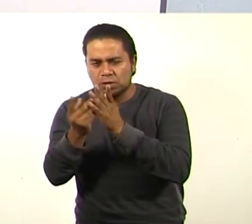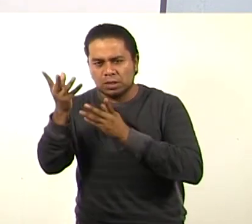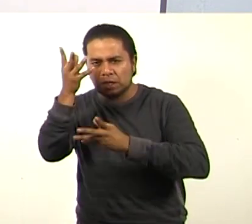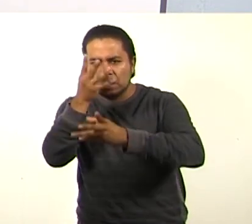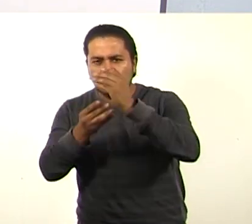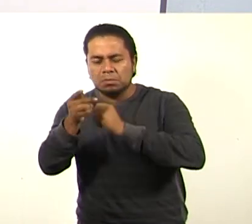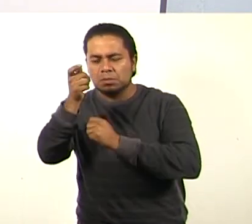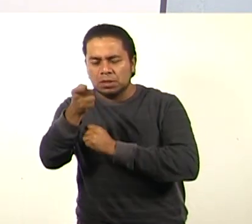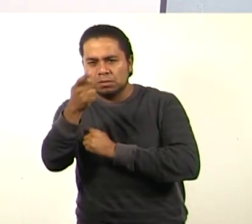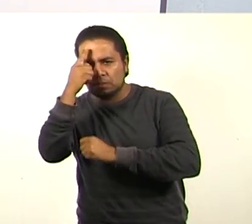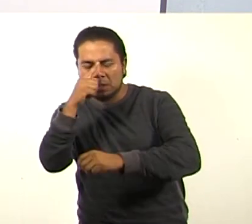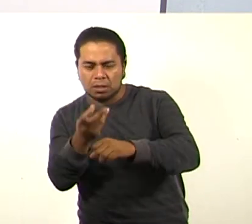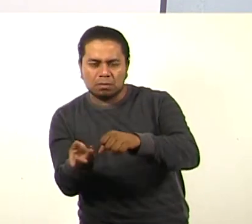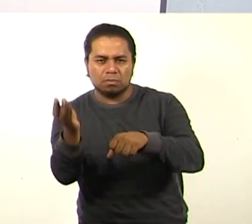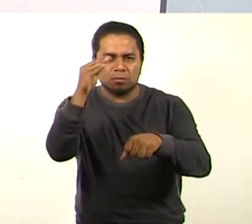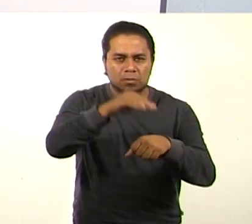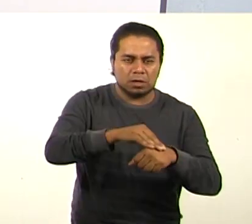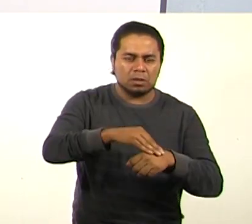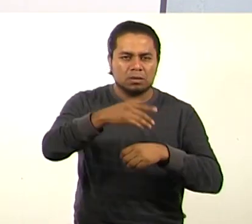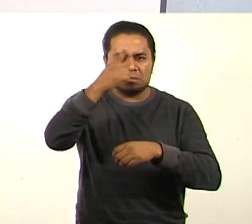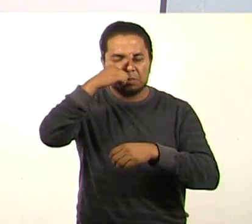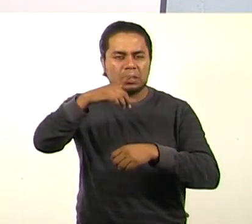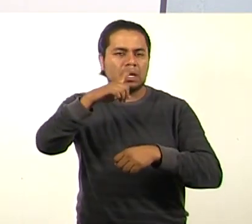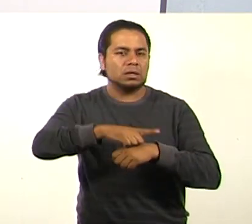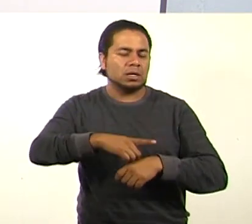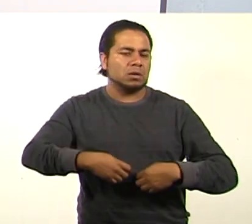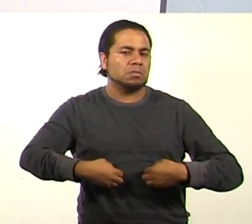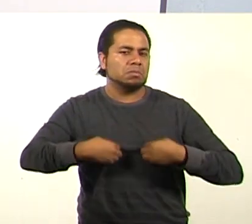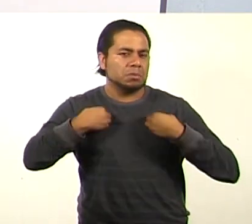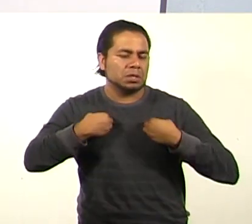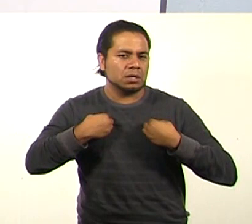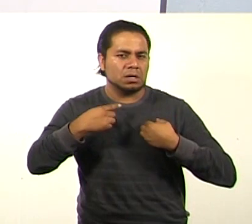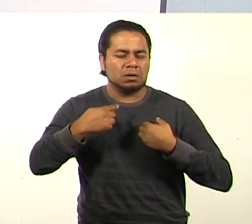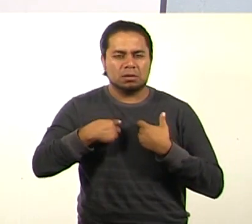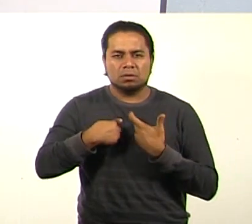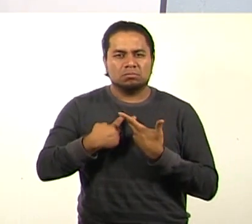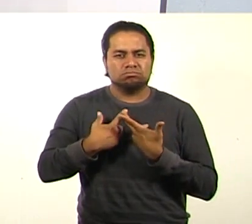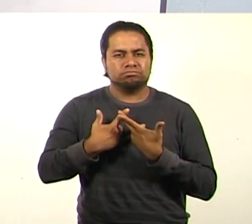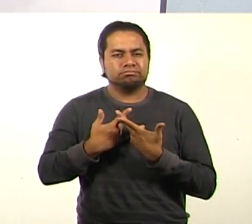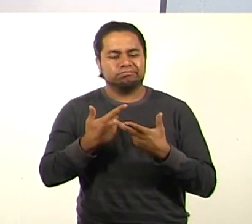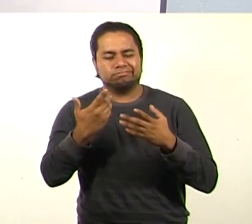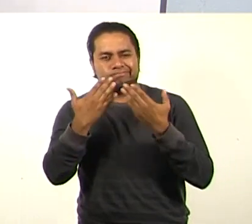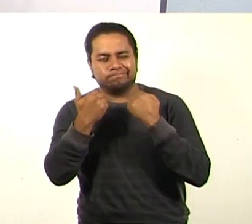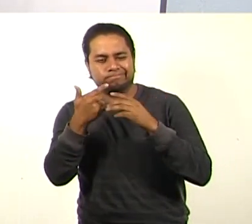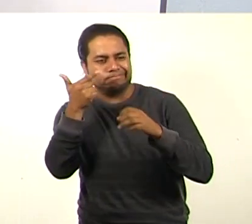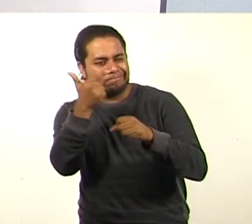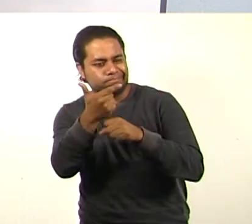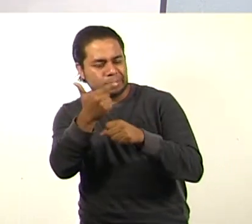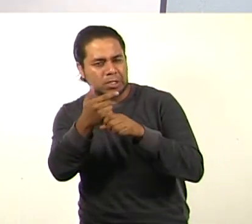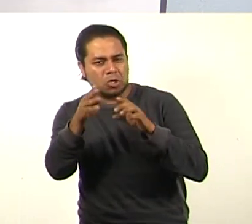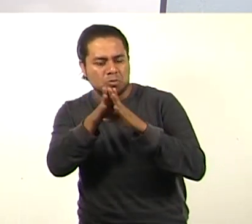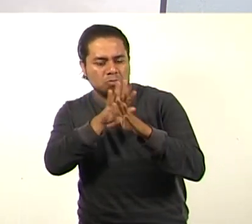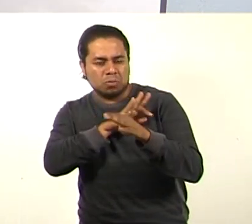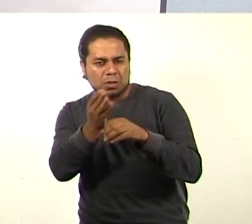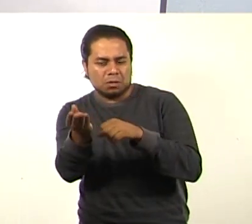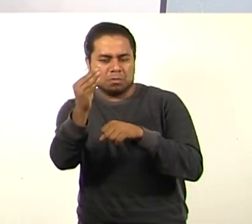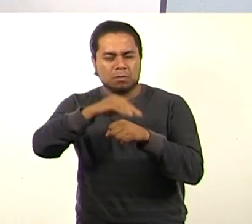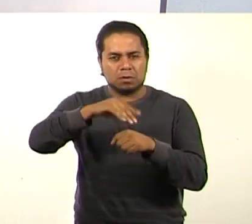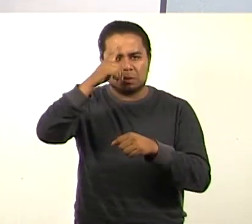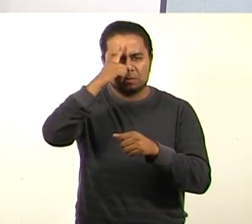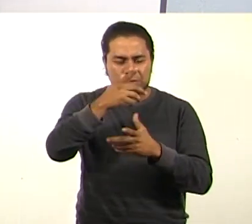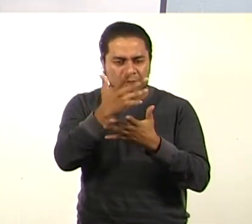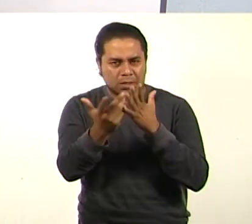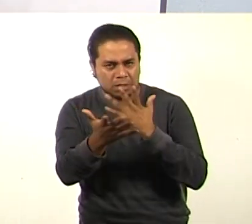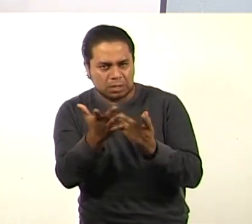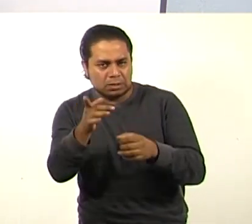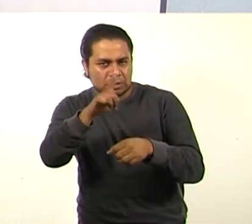lo que aprendemos todos los días, no somos conscientes de cómo podemos aplicarlo a todo lo que hacemos, a